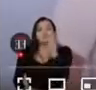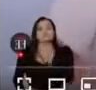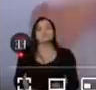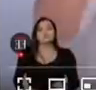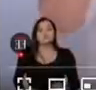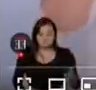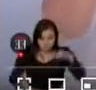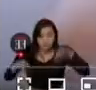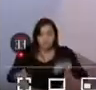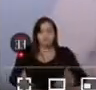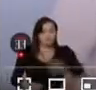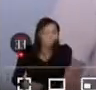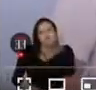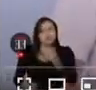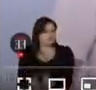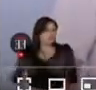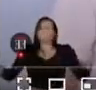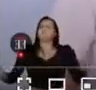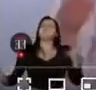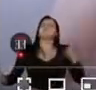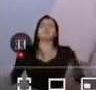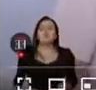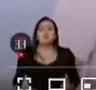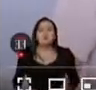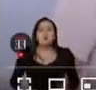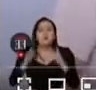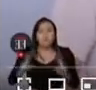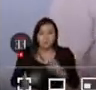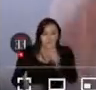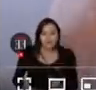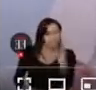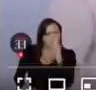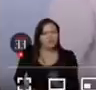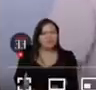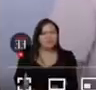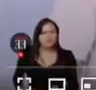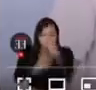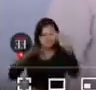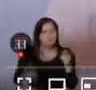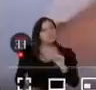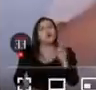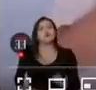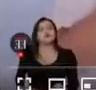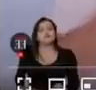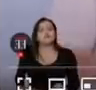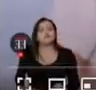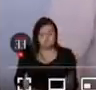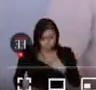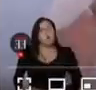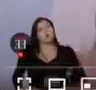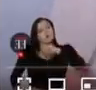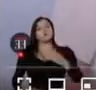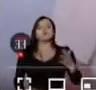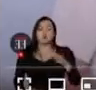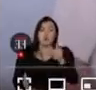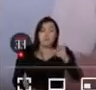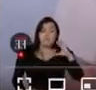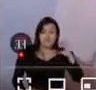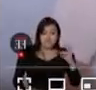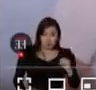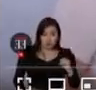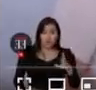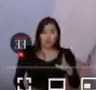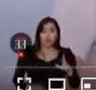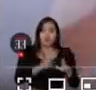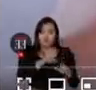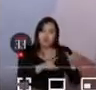es mucha juventud pero no son delincuentes no son guerrilleros y con mucho orgullo lo digo visto a fernando no